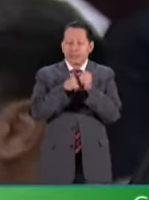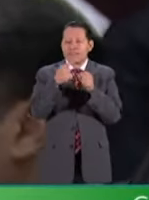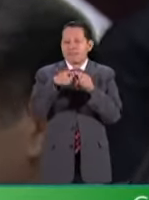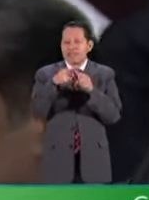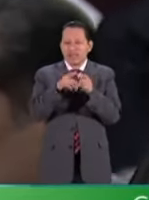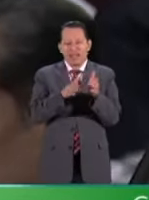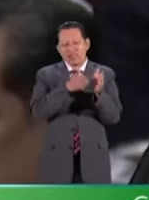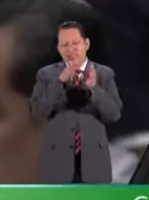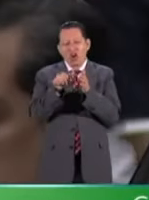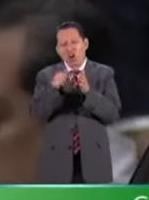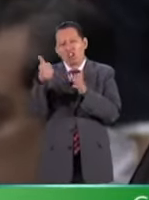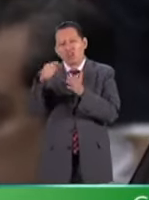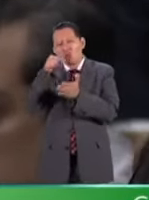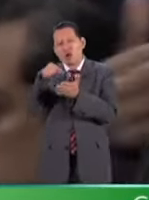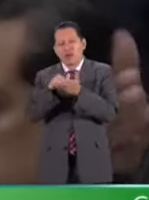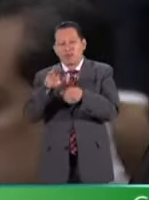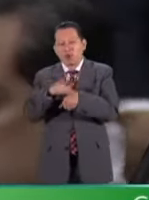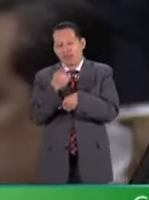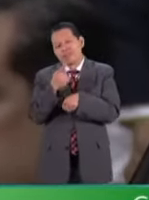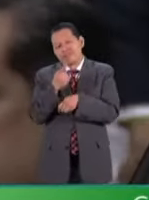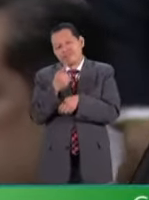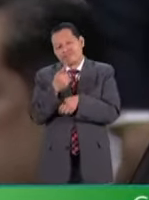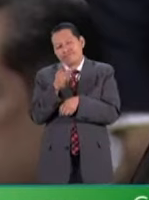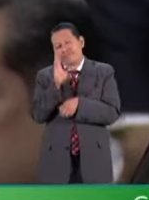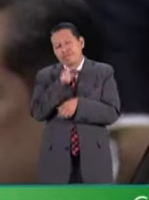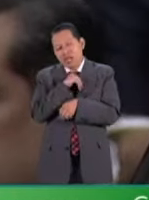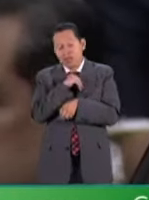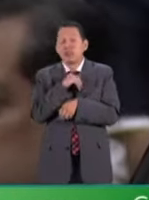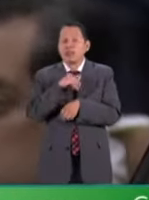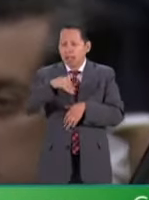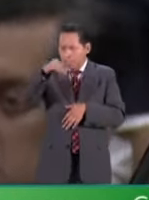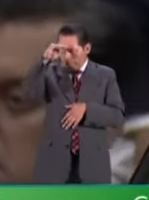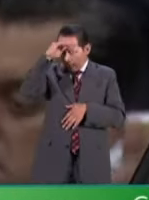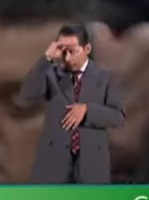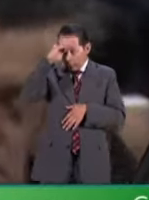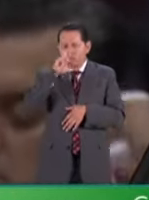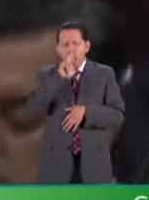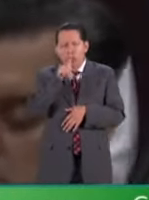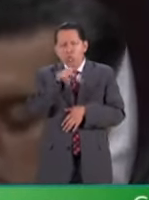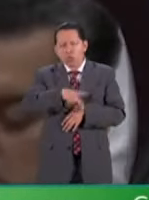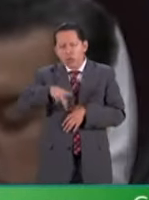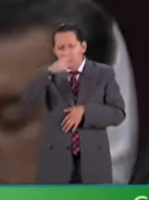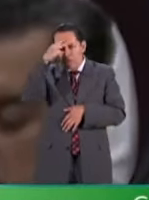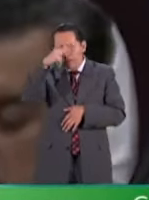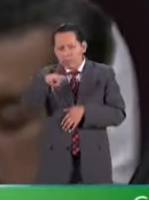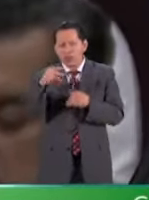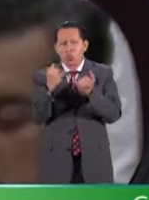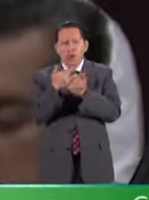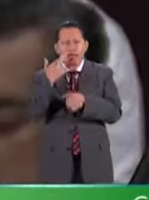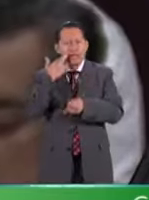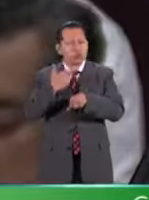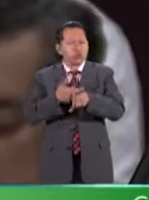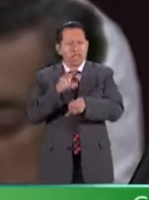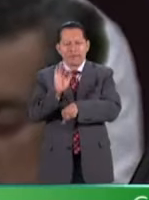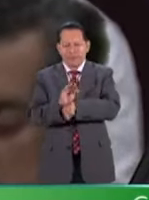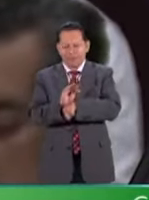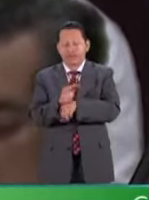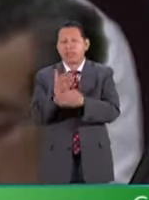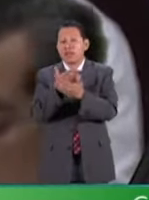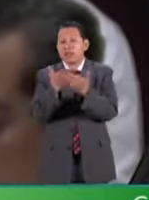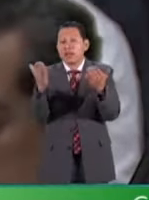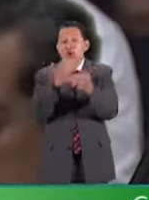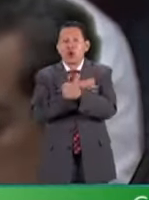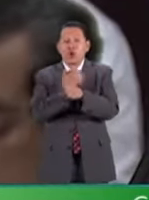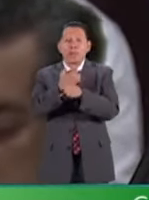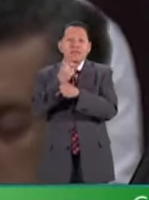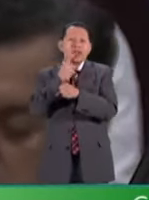alterna por no dar la cara pensemos verdaderamente en el pueblo de México y seamos responsables compañeros